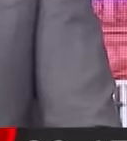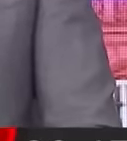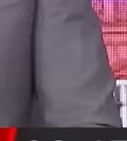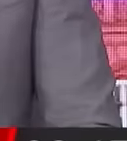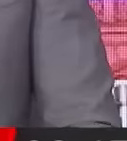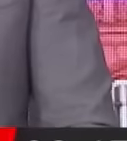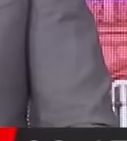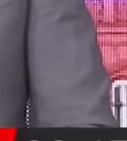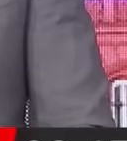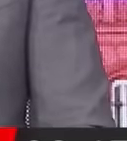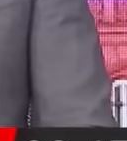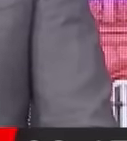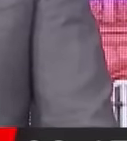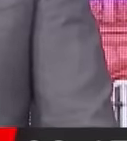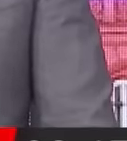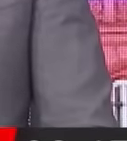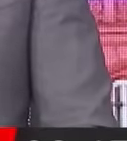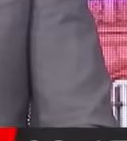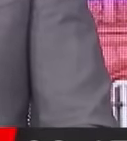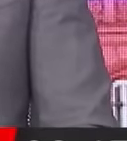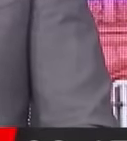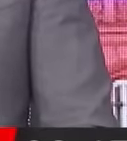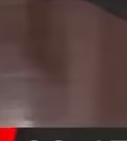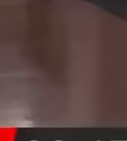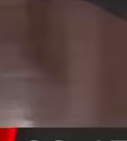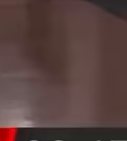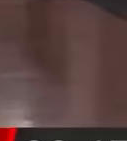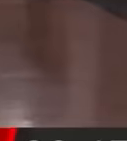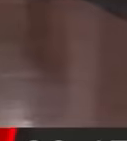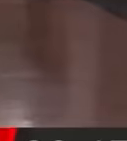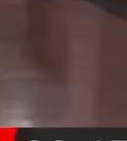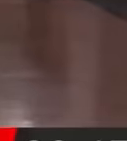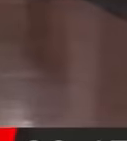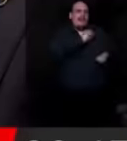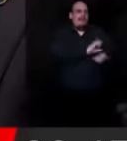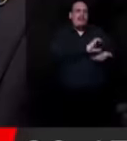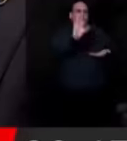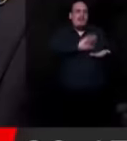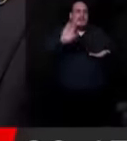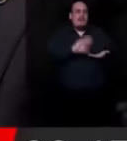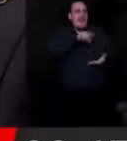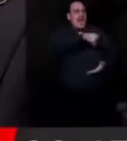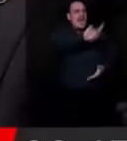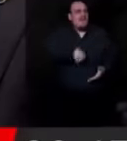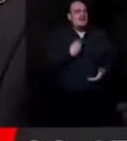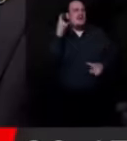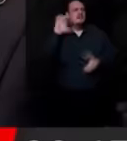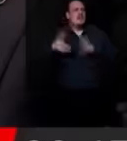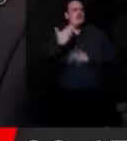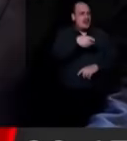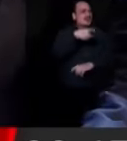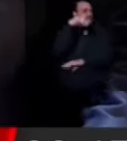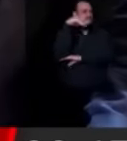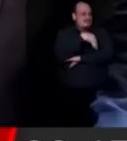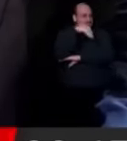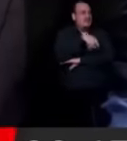lo dejo. Sí. Pero el otro tema, y te cierro con esto, tiene que ver con otro momento que